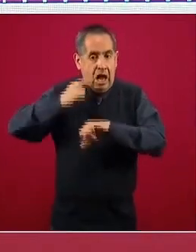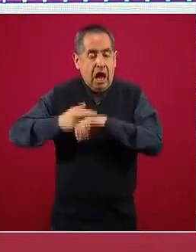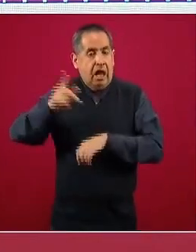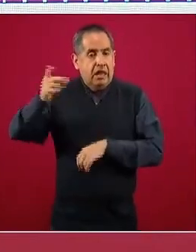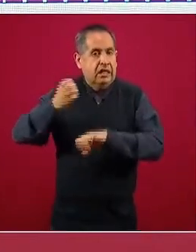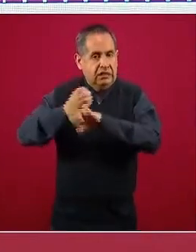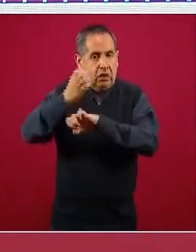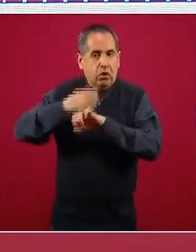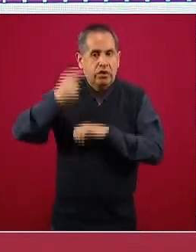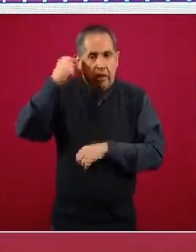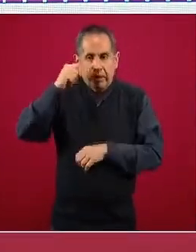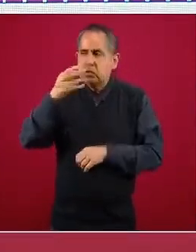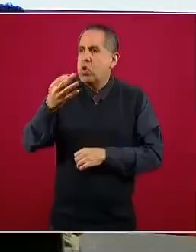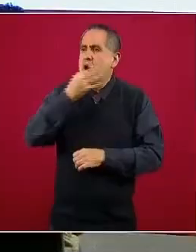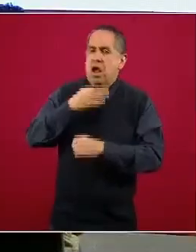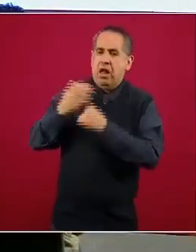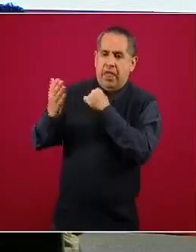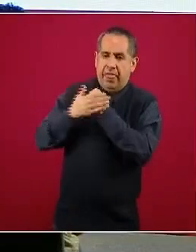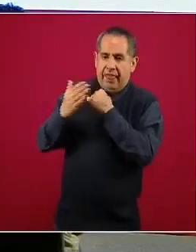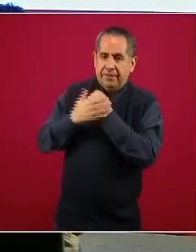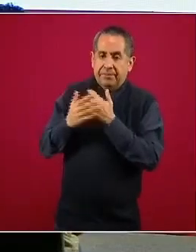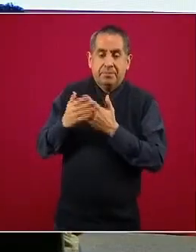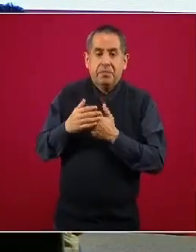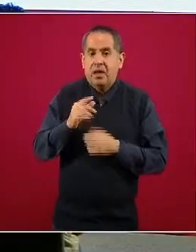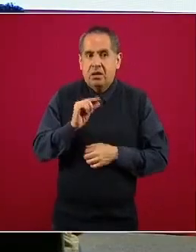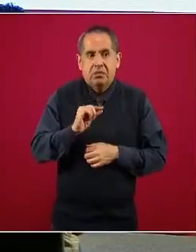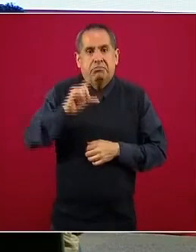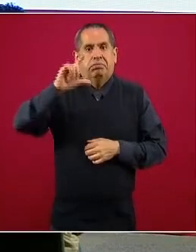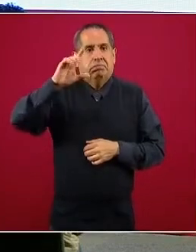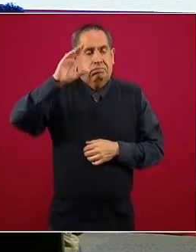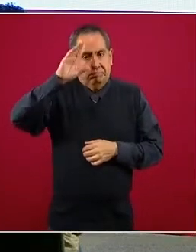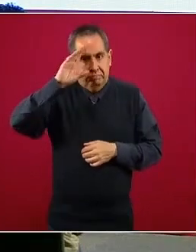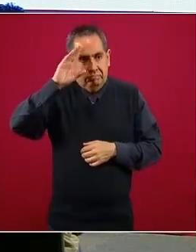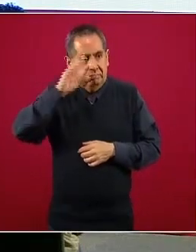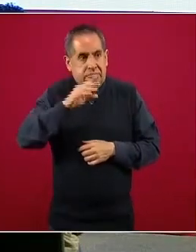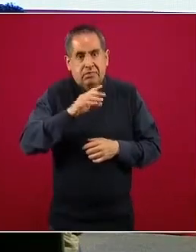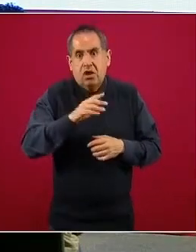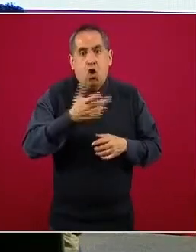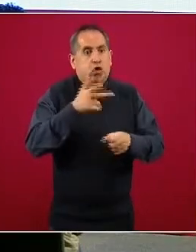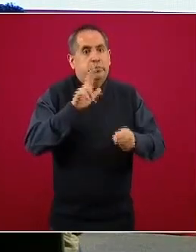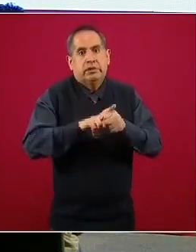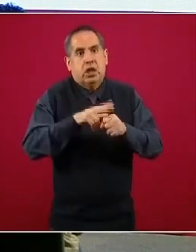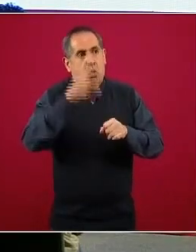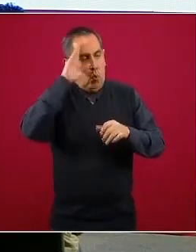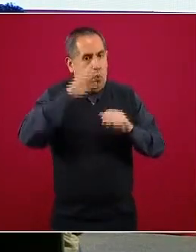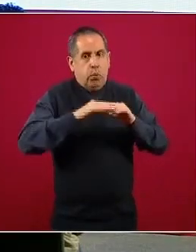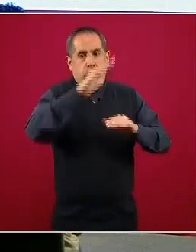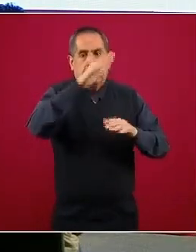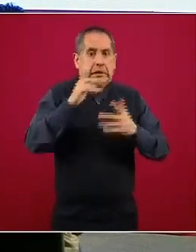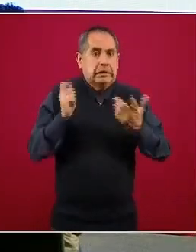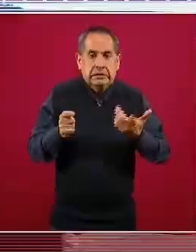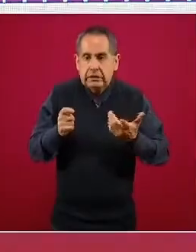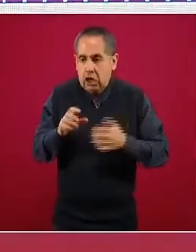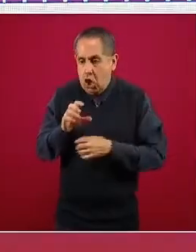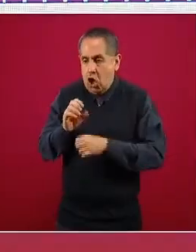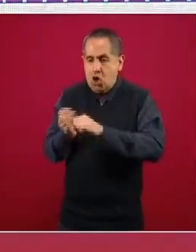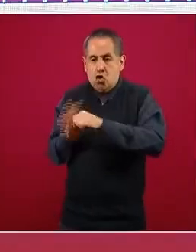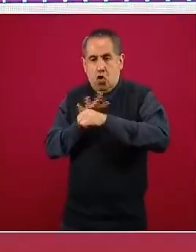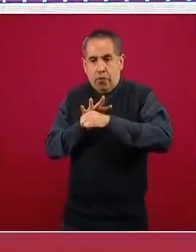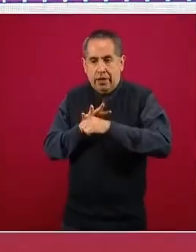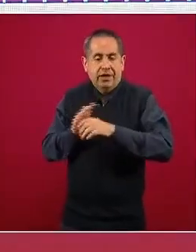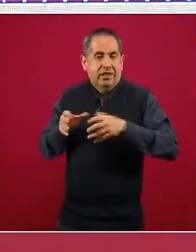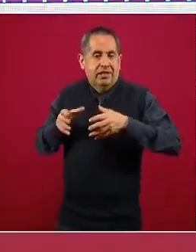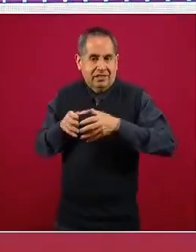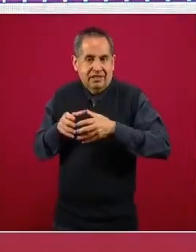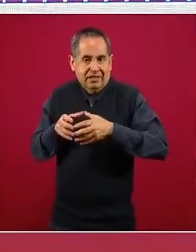sanitaria estatal nos alertó de un crecimiento rápido en su ocupación hospitalaria. El Comando Unificado COVID de